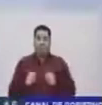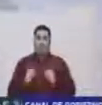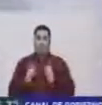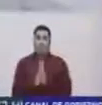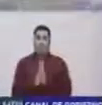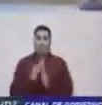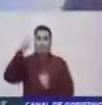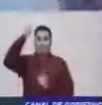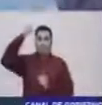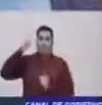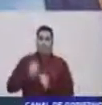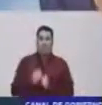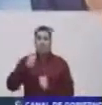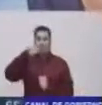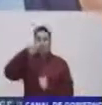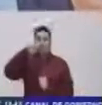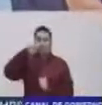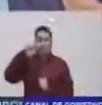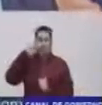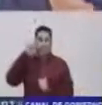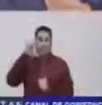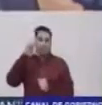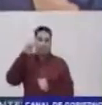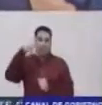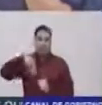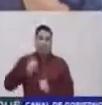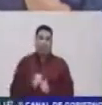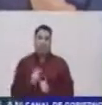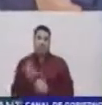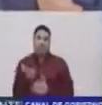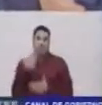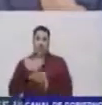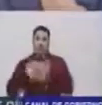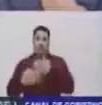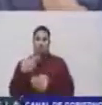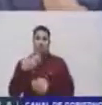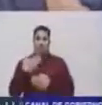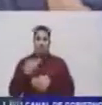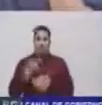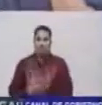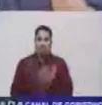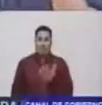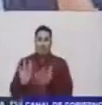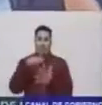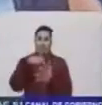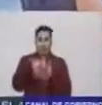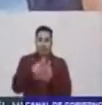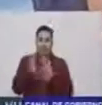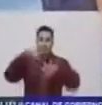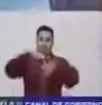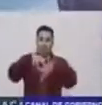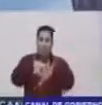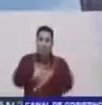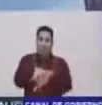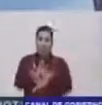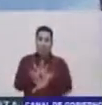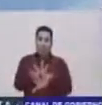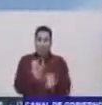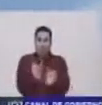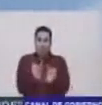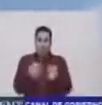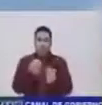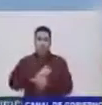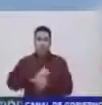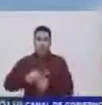majestuoso lago de Atitlán. También podemos observar otro trabajo que es el petate. Mucha